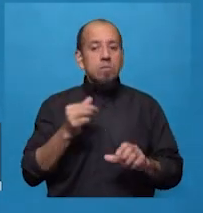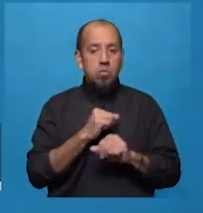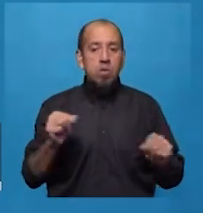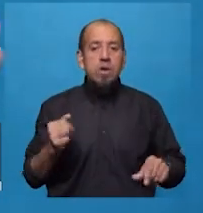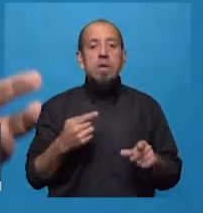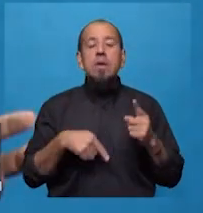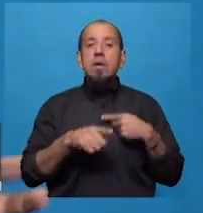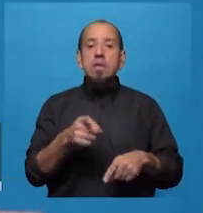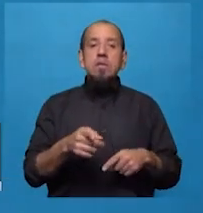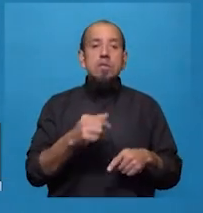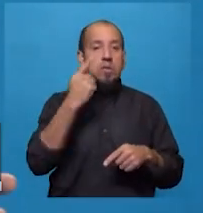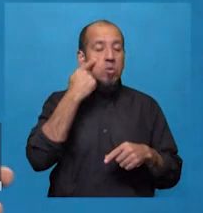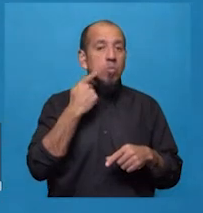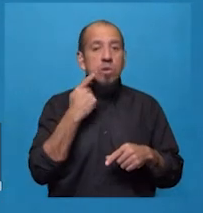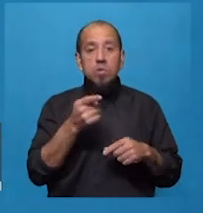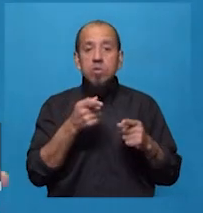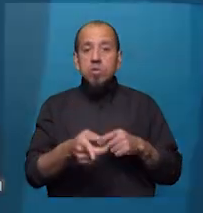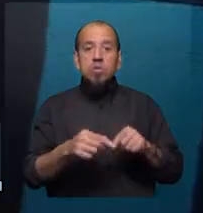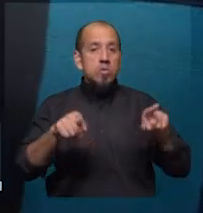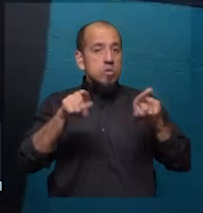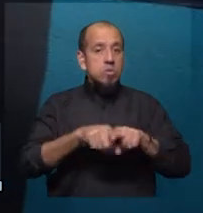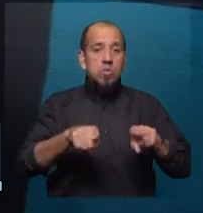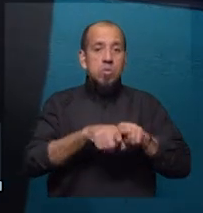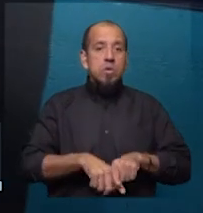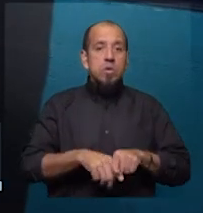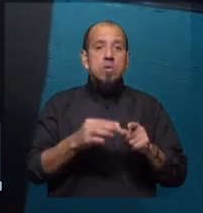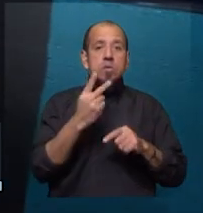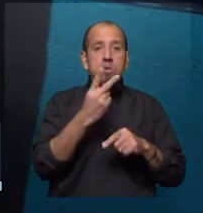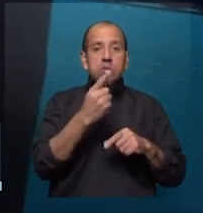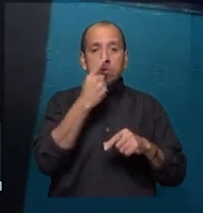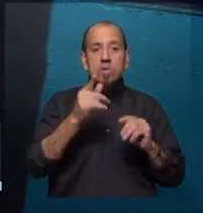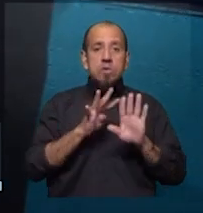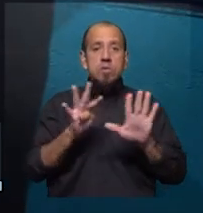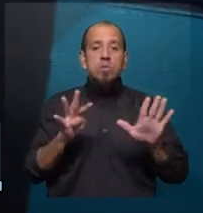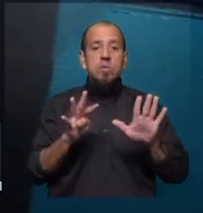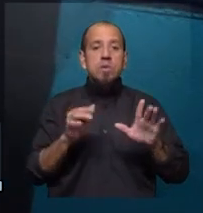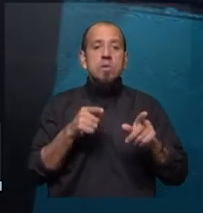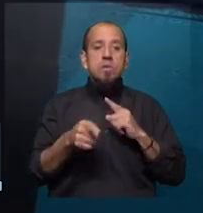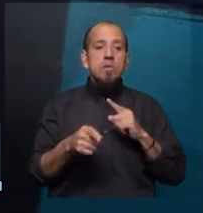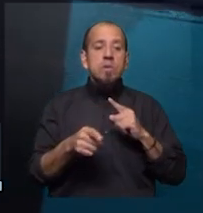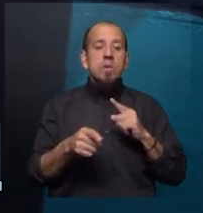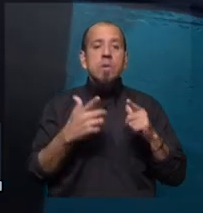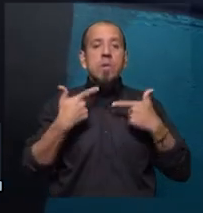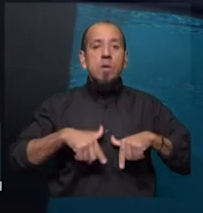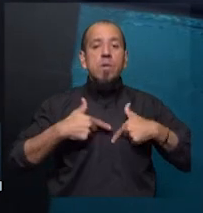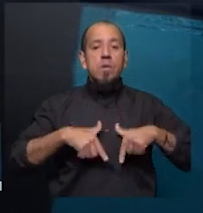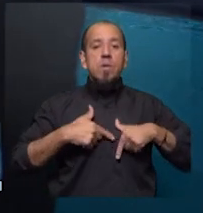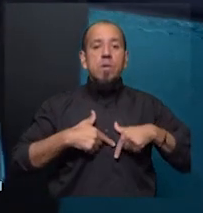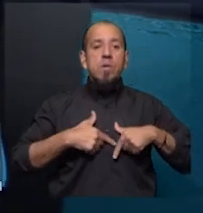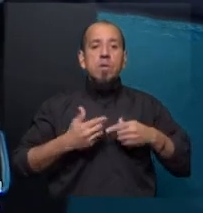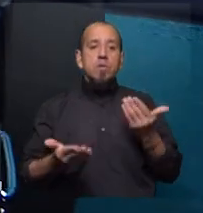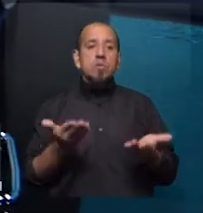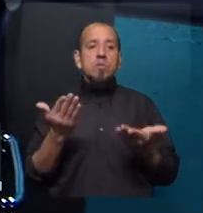monto es Exactamente igual a la circunstancia que se vivía en el 2019 que es el año con el cual el ministro siempre le gusta